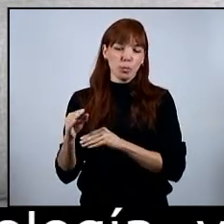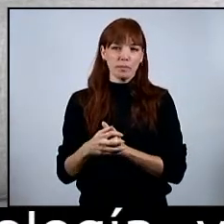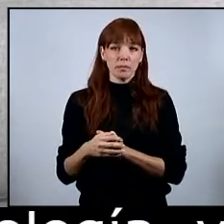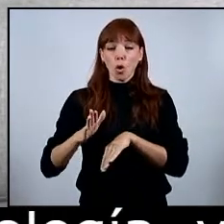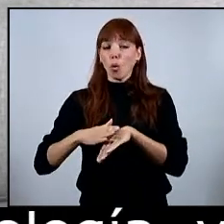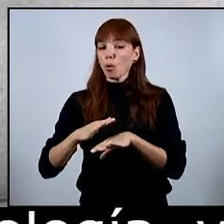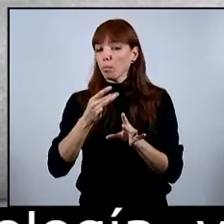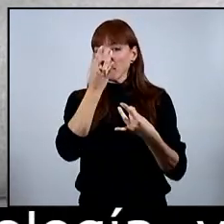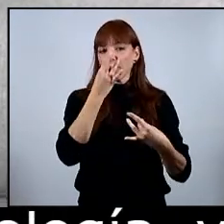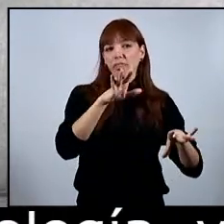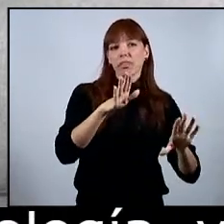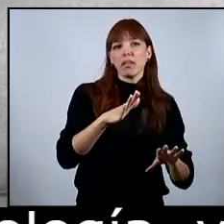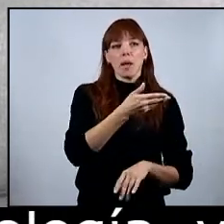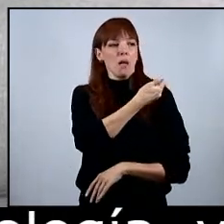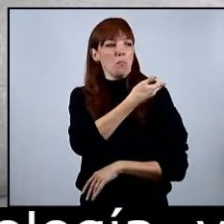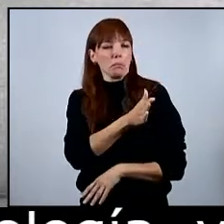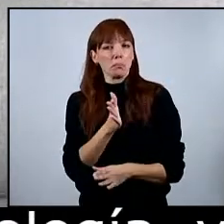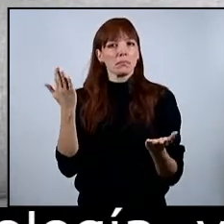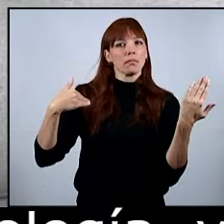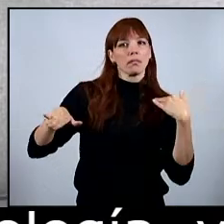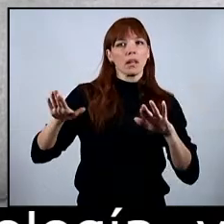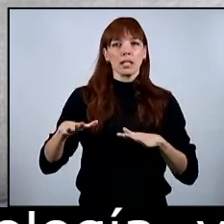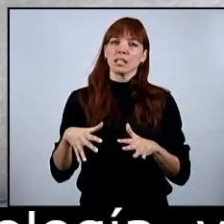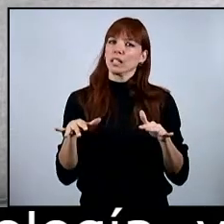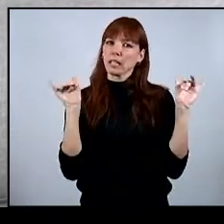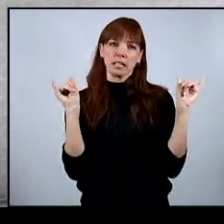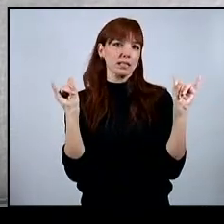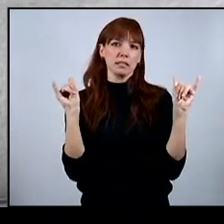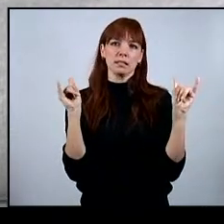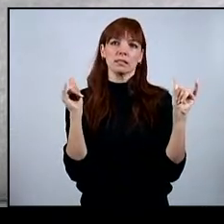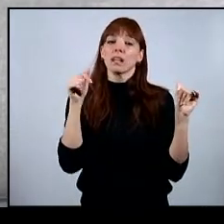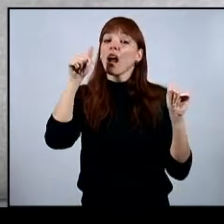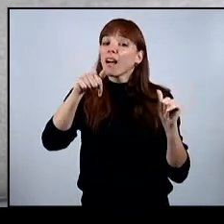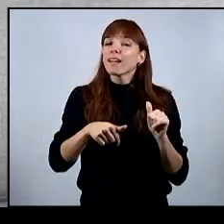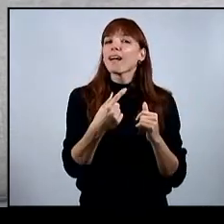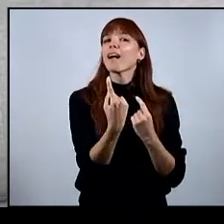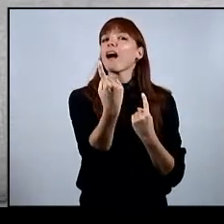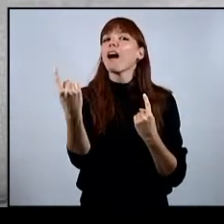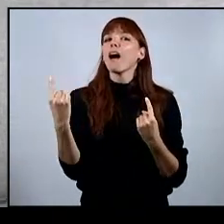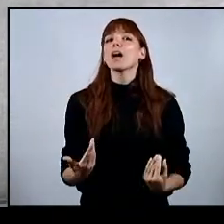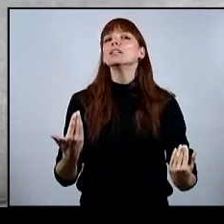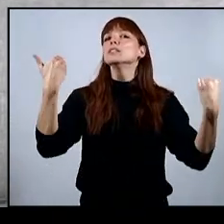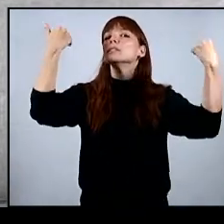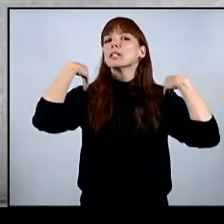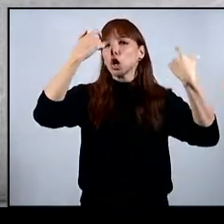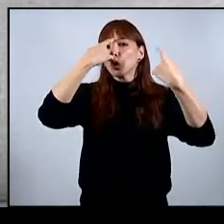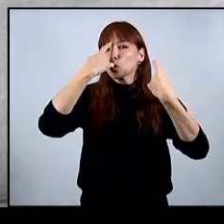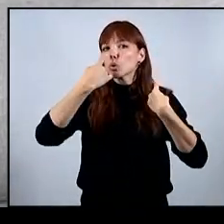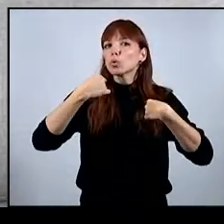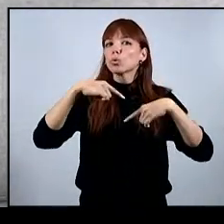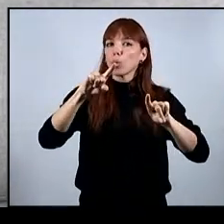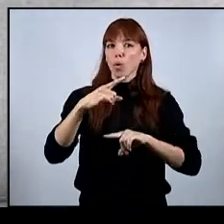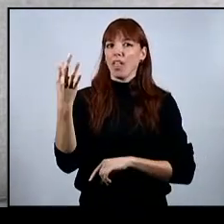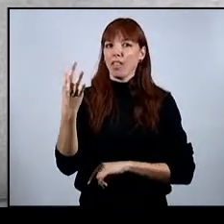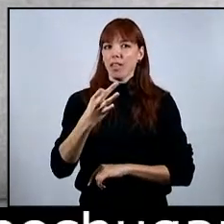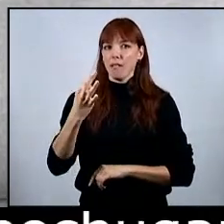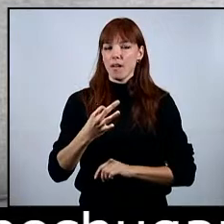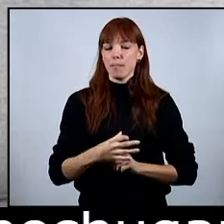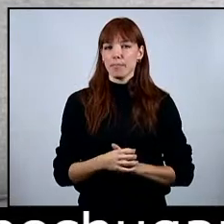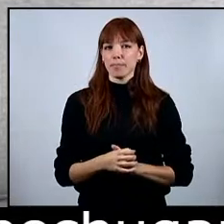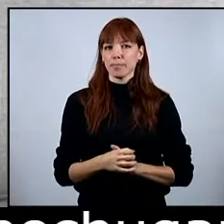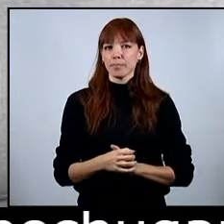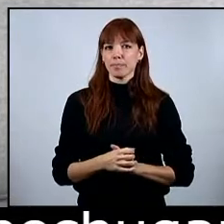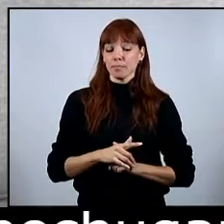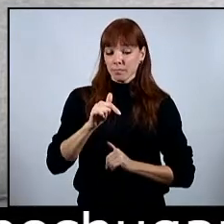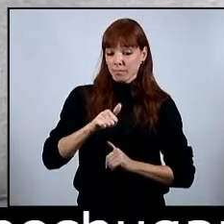para intentar eludir su responsabilidad. Yo creo que aquí cada uno tiene que apechugar y lidiar con su conciencia. Yo